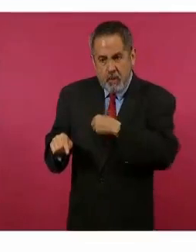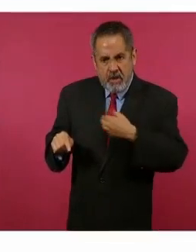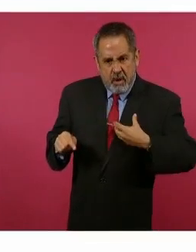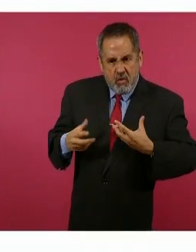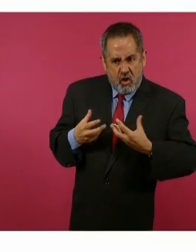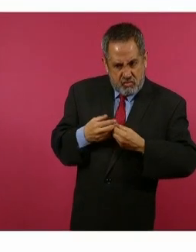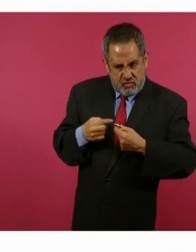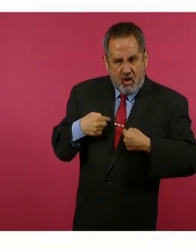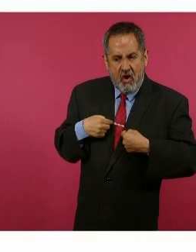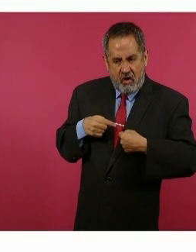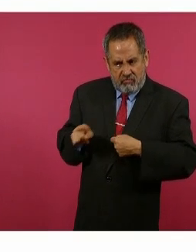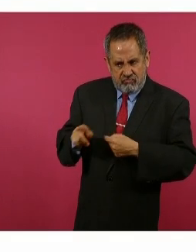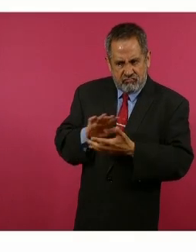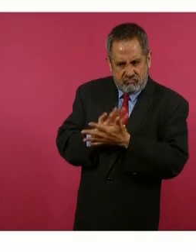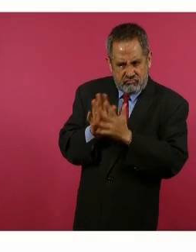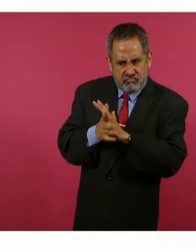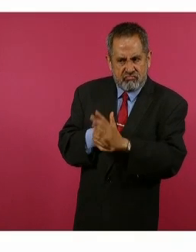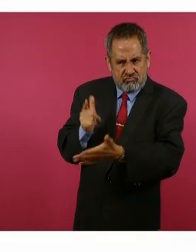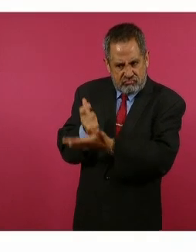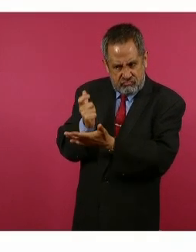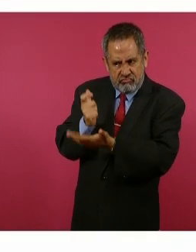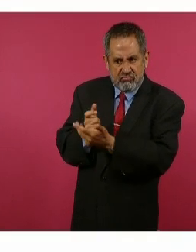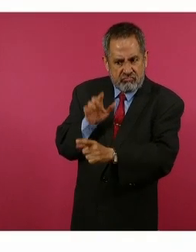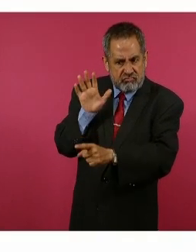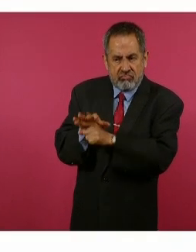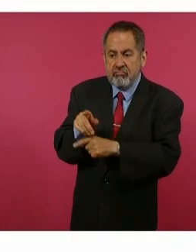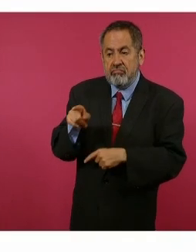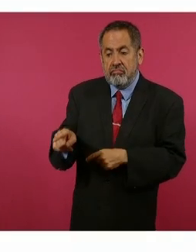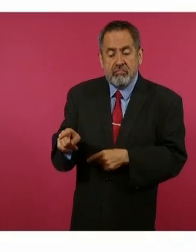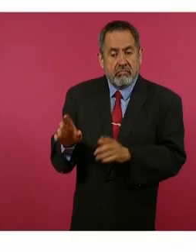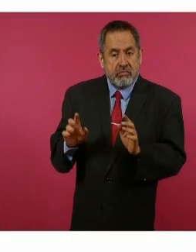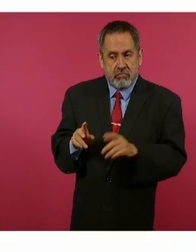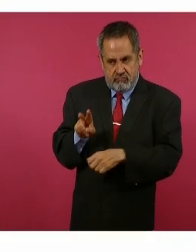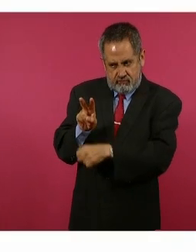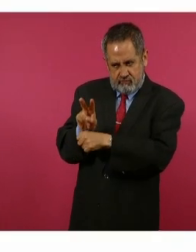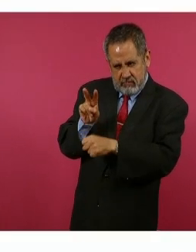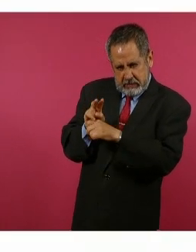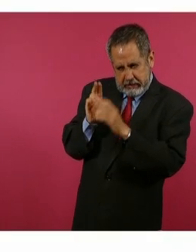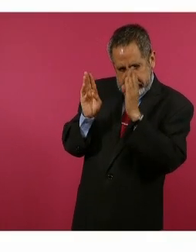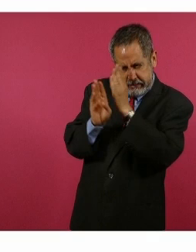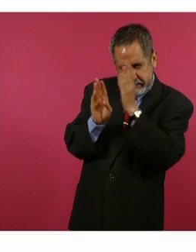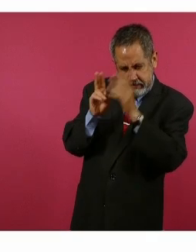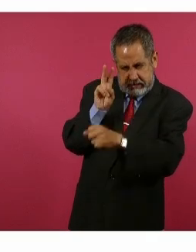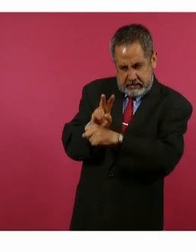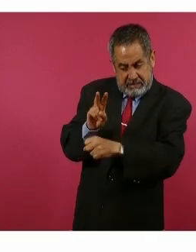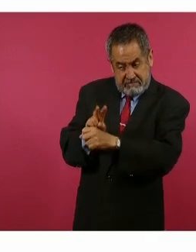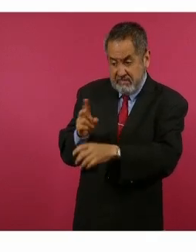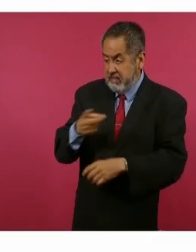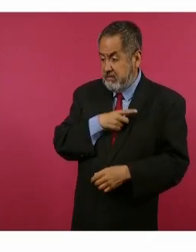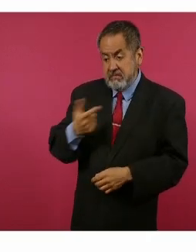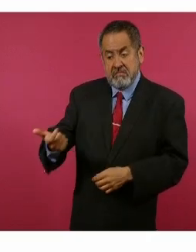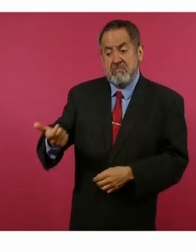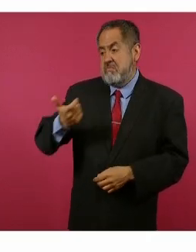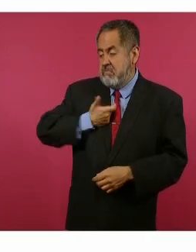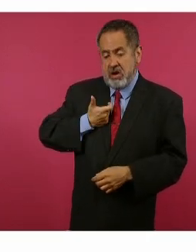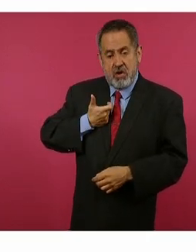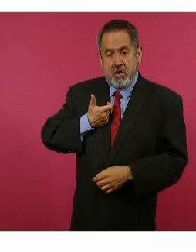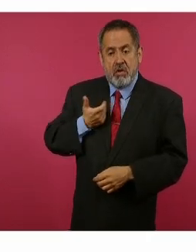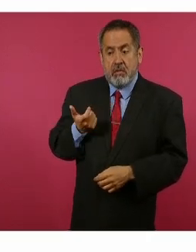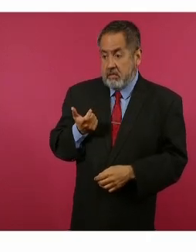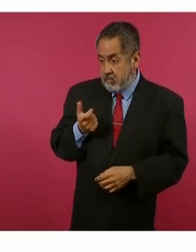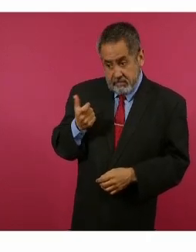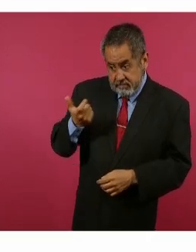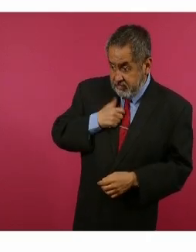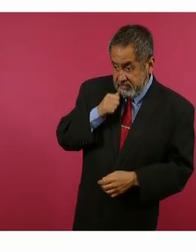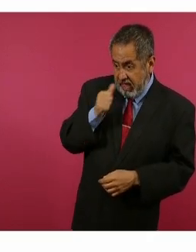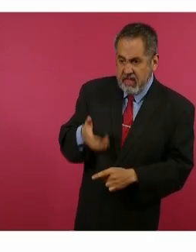de un grupo delictivo y le decía saber que la mantenía vigilada y le exigió pagar una cantidad de dinero para no